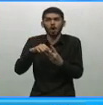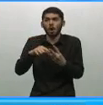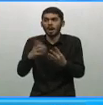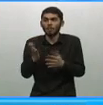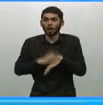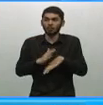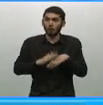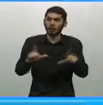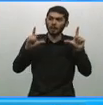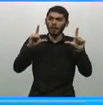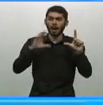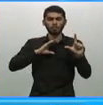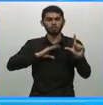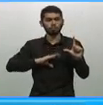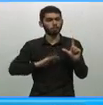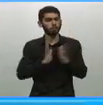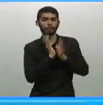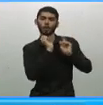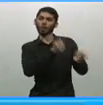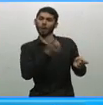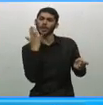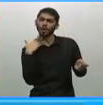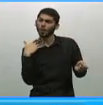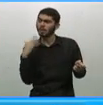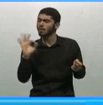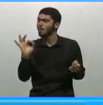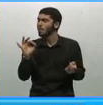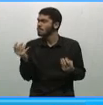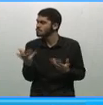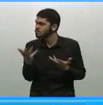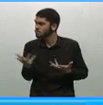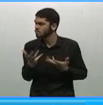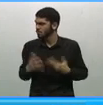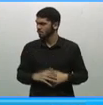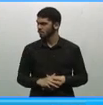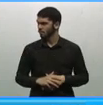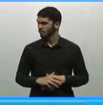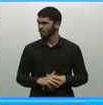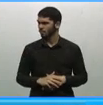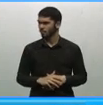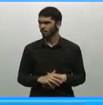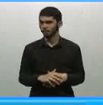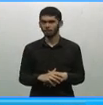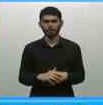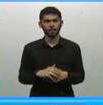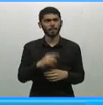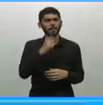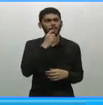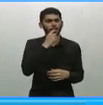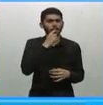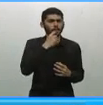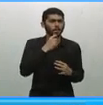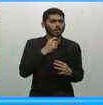Cómo analizas eso Mira yo siempre que que decían la palabra referente o